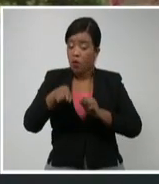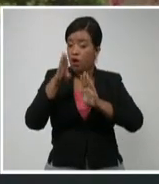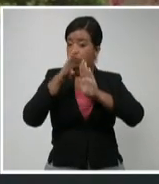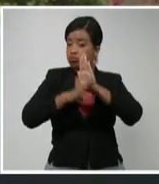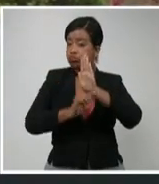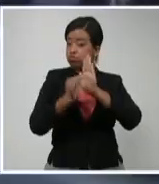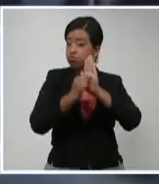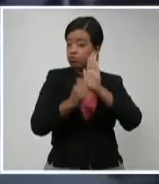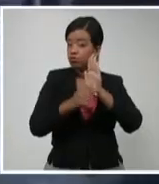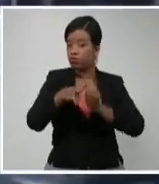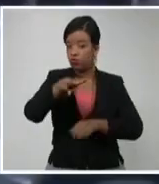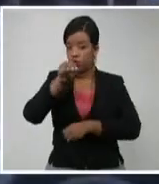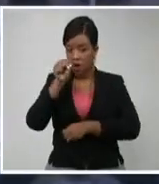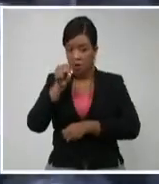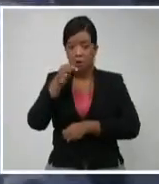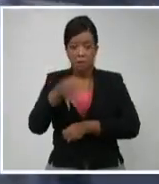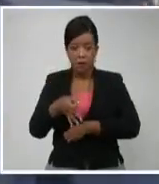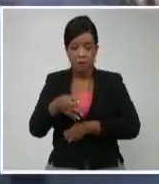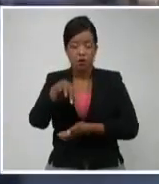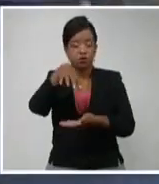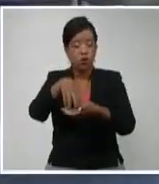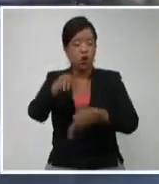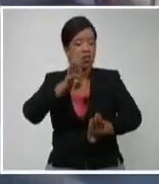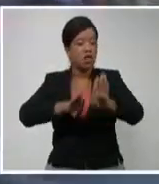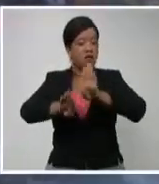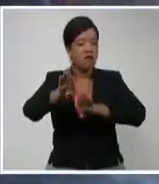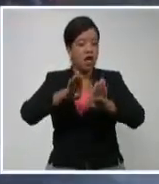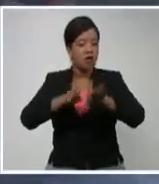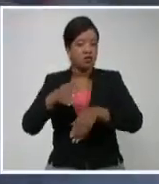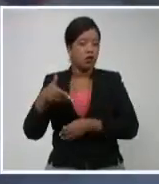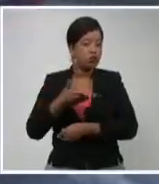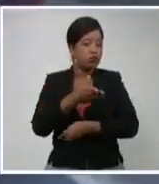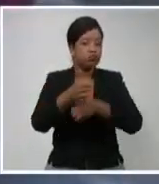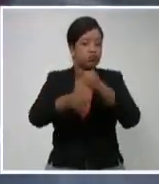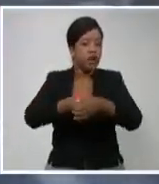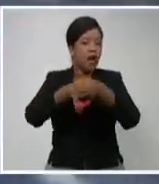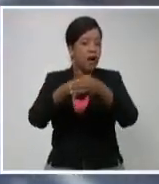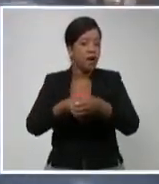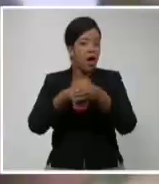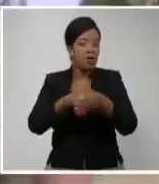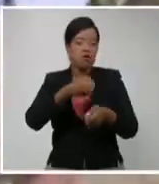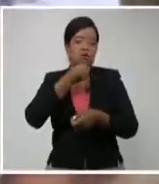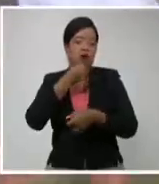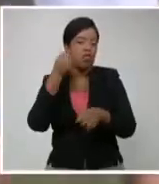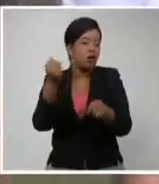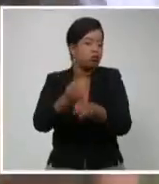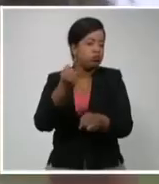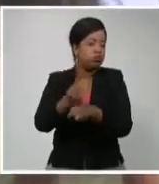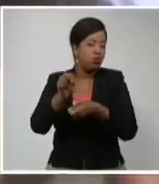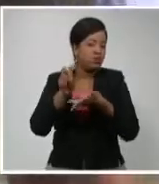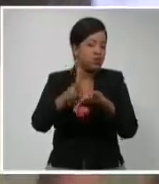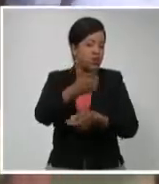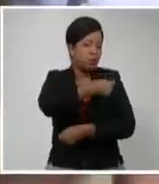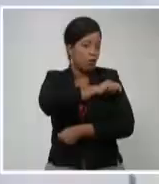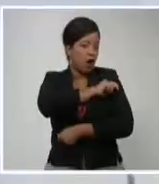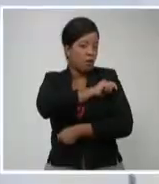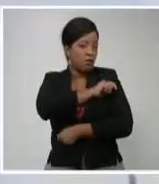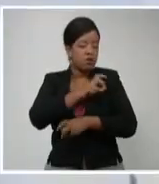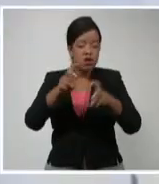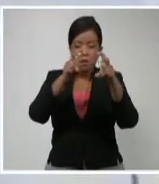radiobases por zonas de defensas y él del coche móvil que permiten aumentar el trabajo profiláctico con la población para